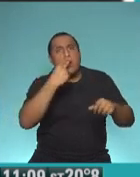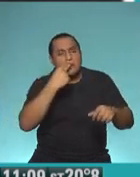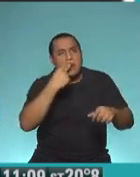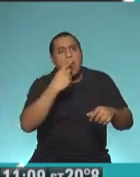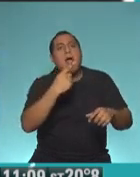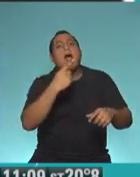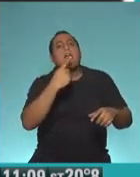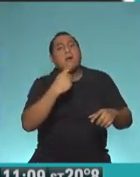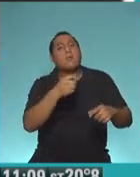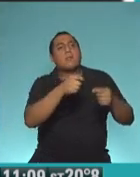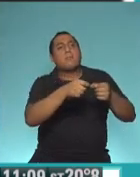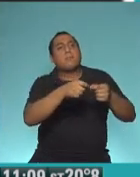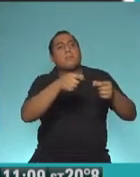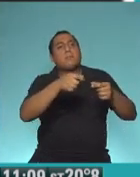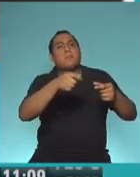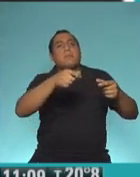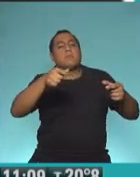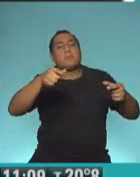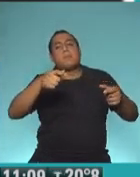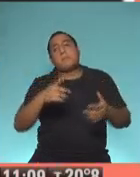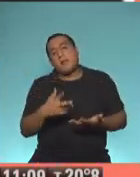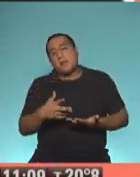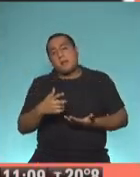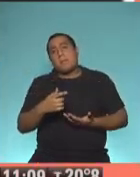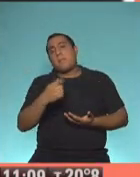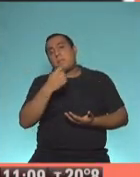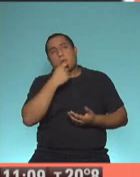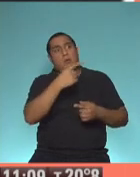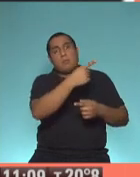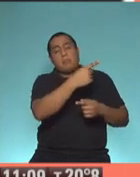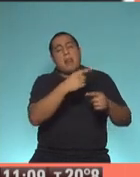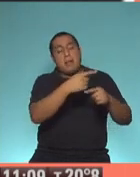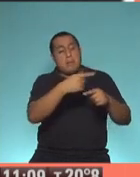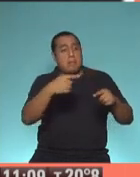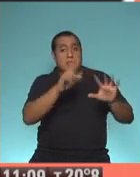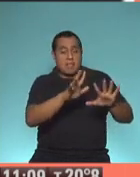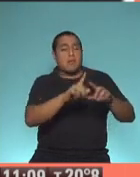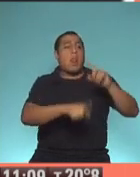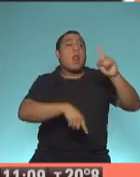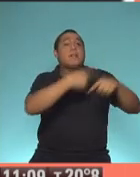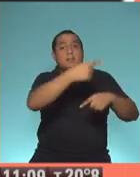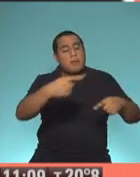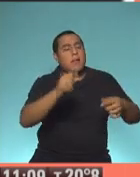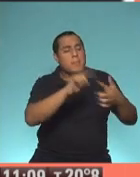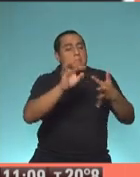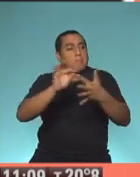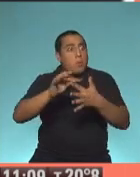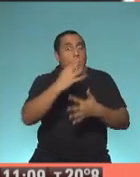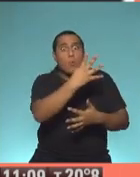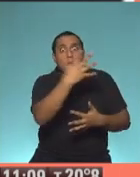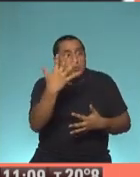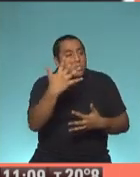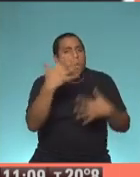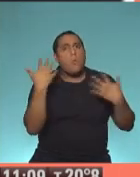progresando lentamente. Pero si repiten el test la semana siguiente y encuentran 45, saben que tienen que tomar medidas urgentes porque el virus